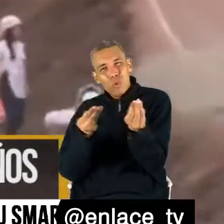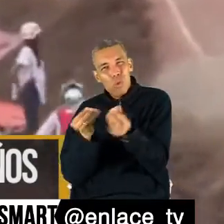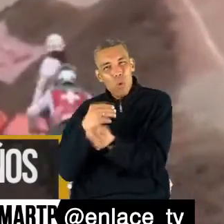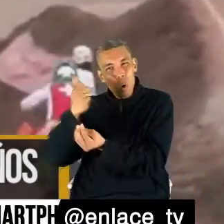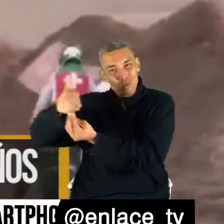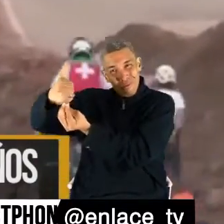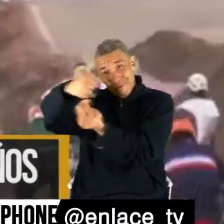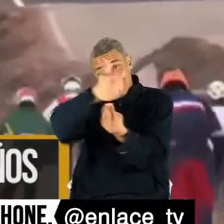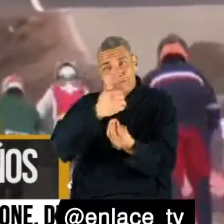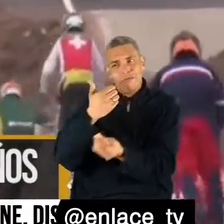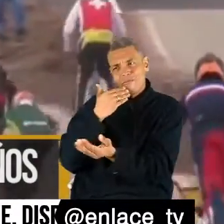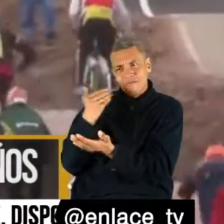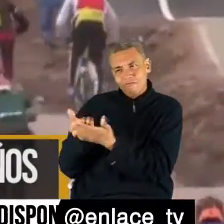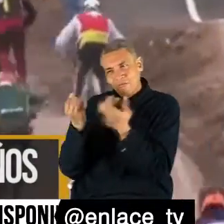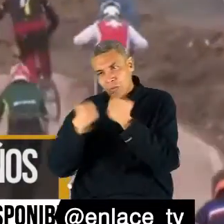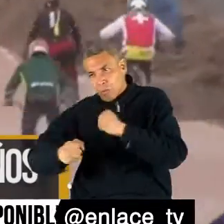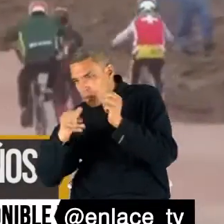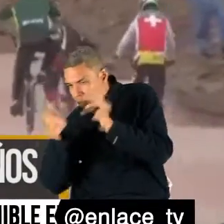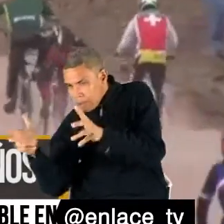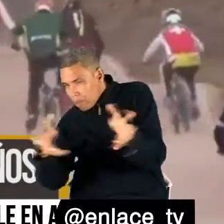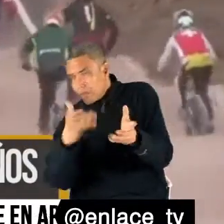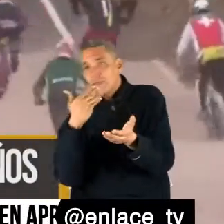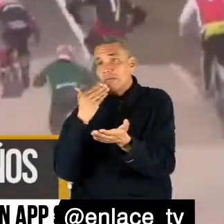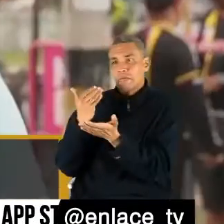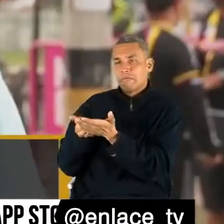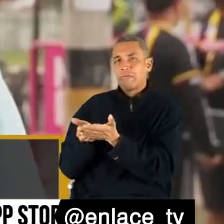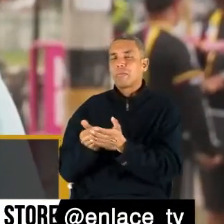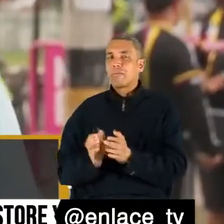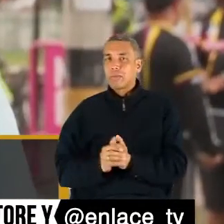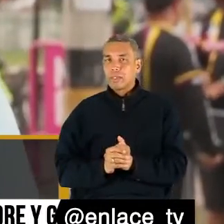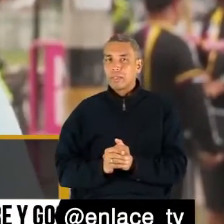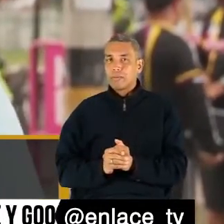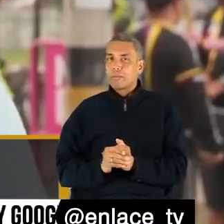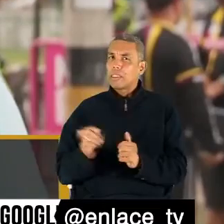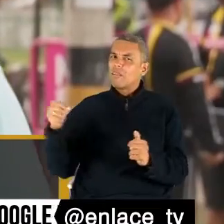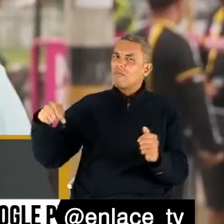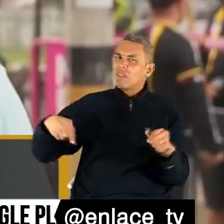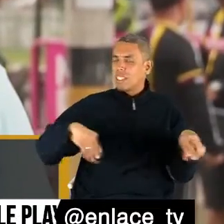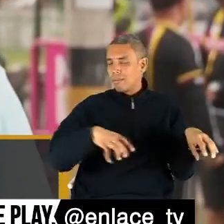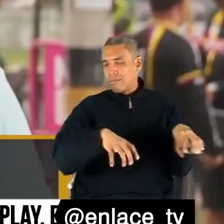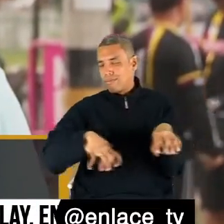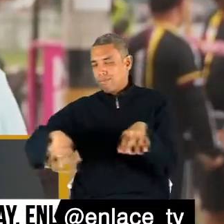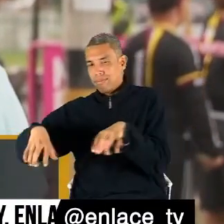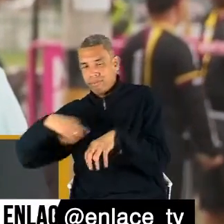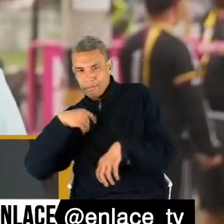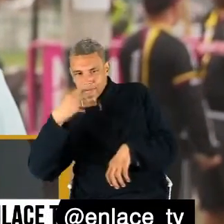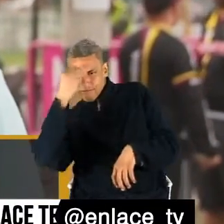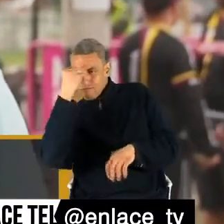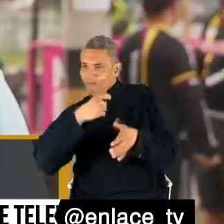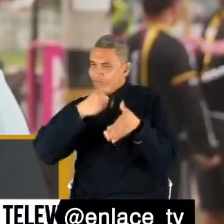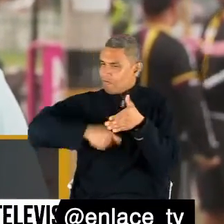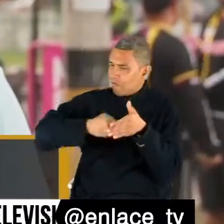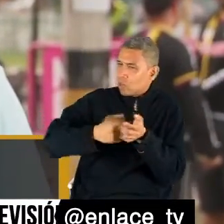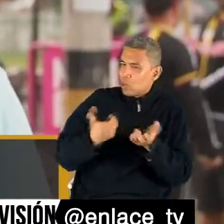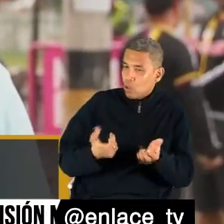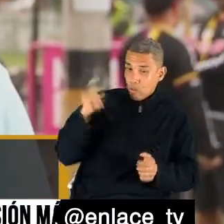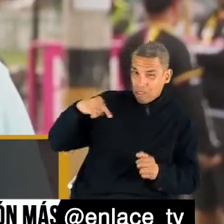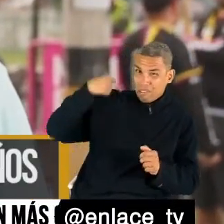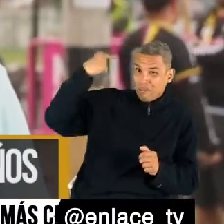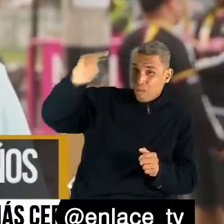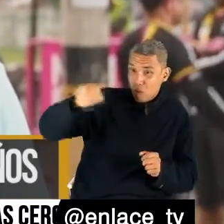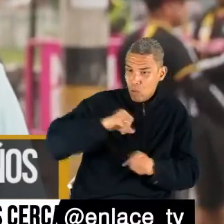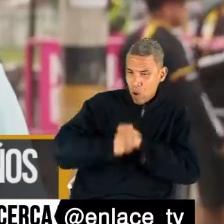un ejercicio muy valioso, un aprendizaje que nos deja para medirnos, para evaluar, para replantear, para reflexionar, y